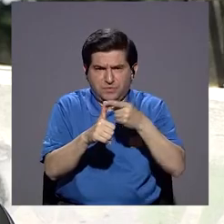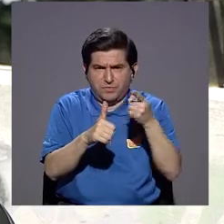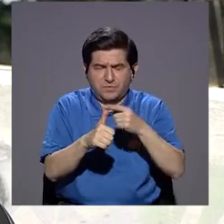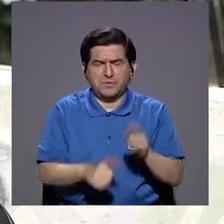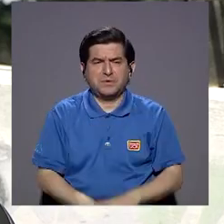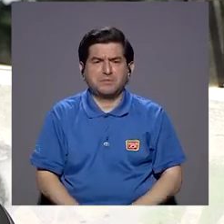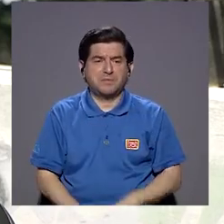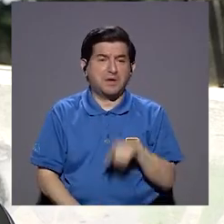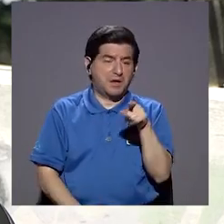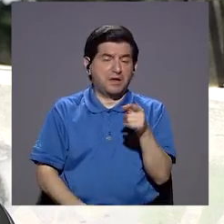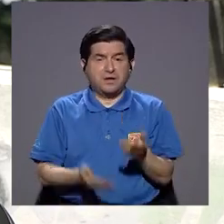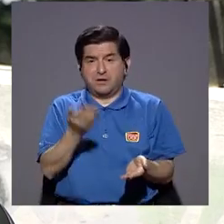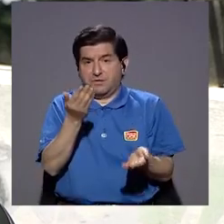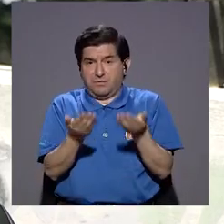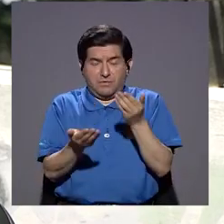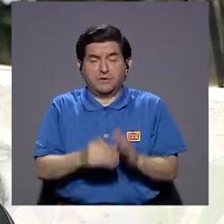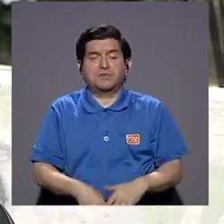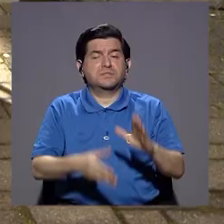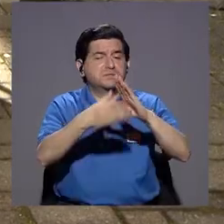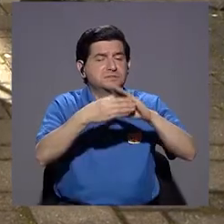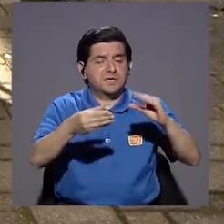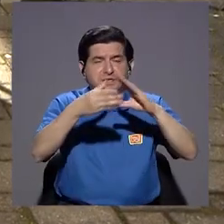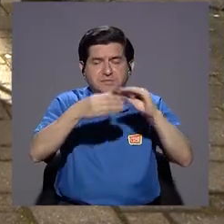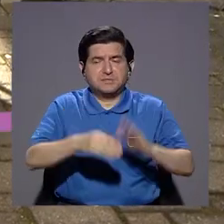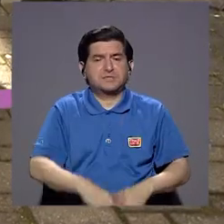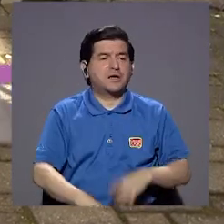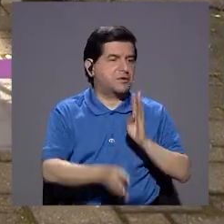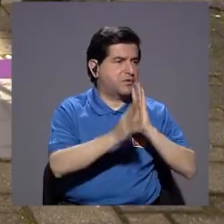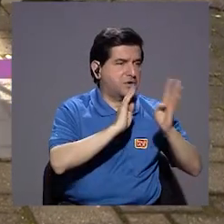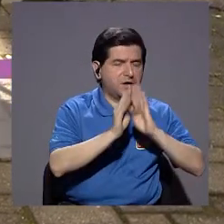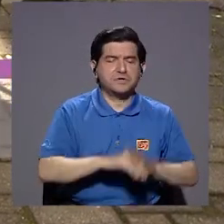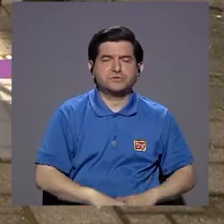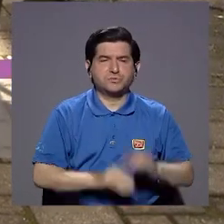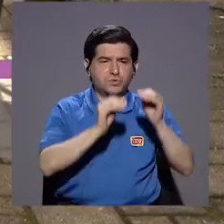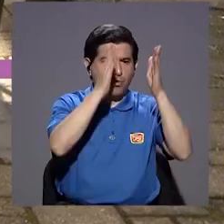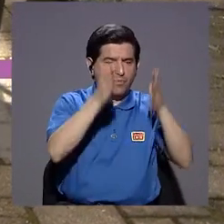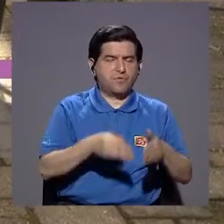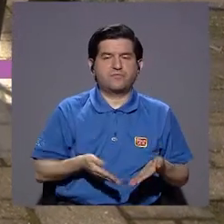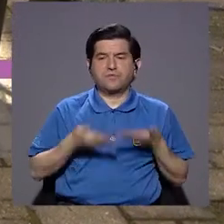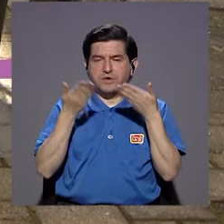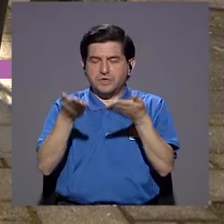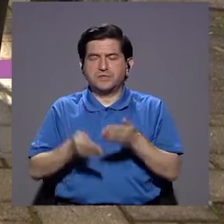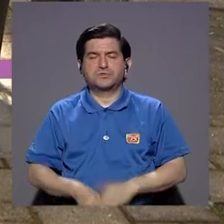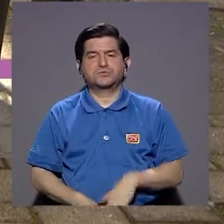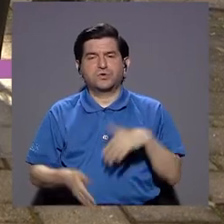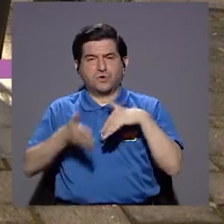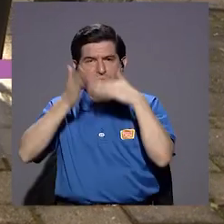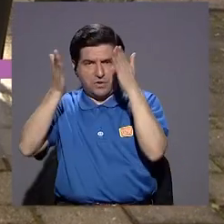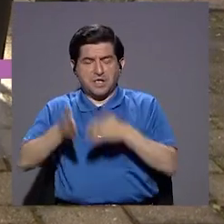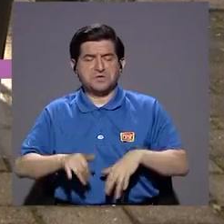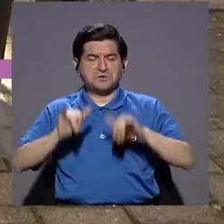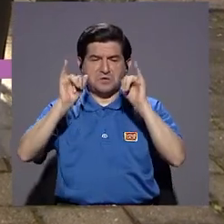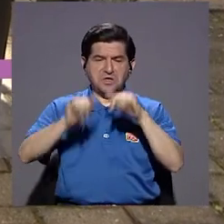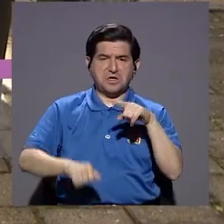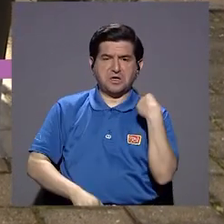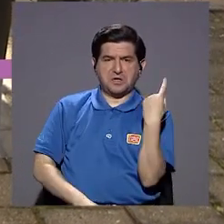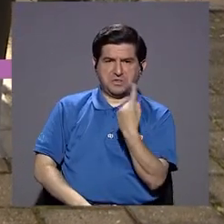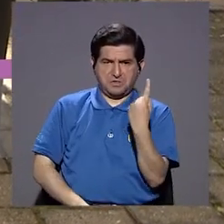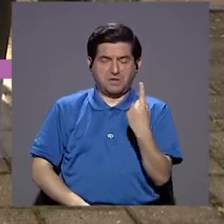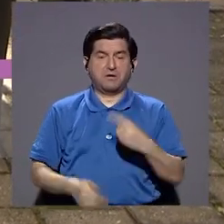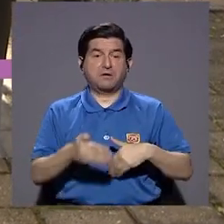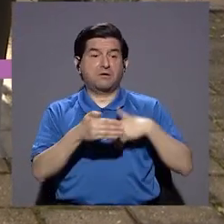se pasaba por narración oral, o sea, de maestro a discípulo, era algo que quedaba como ahí nada